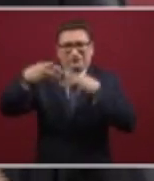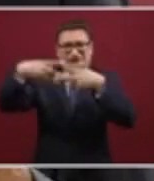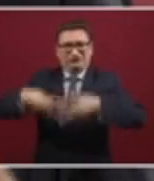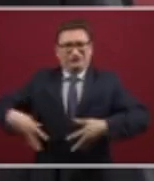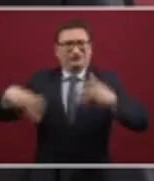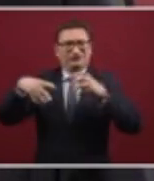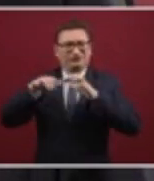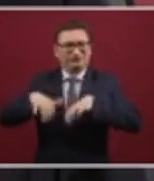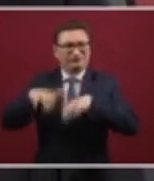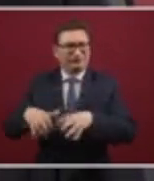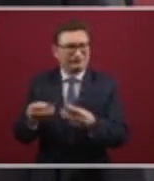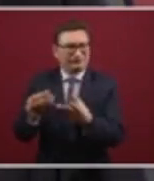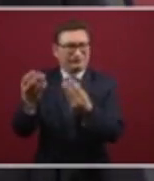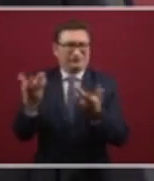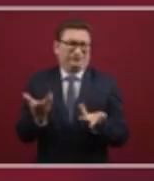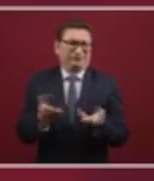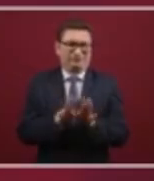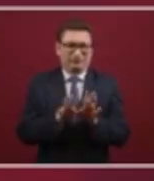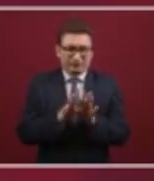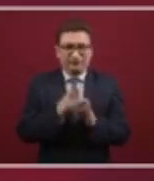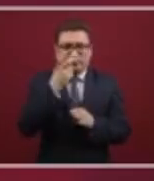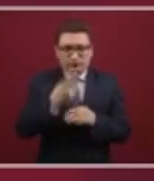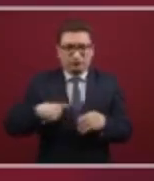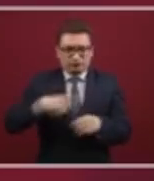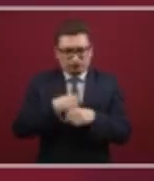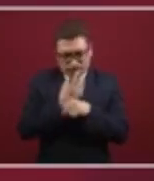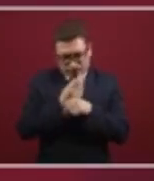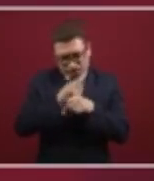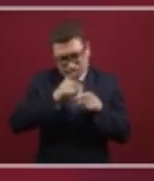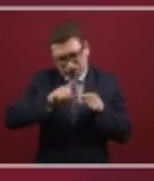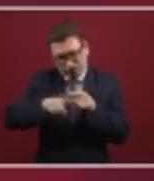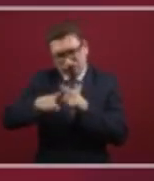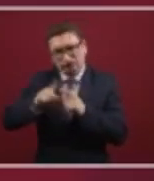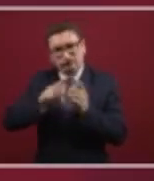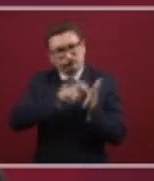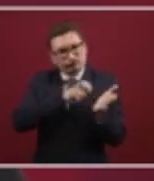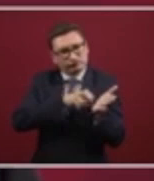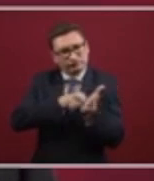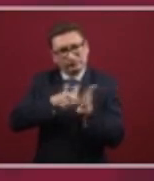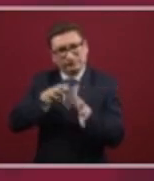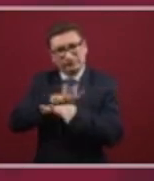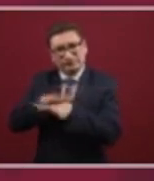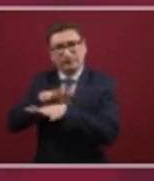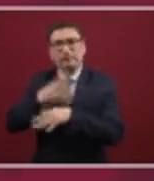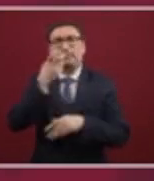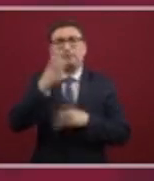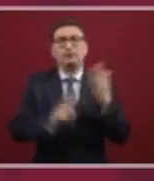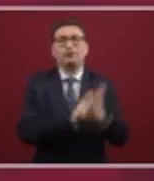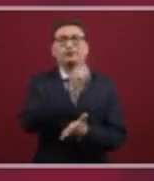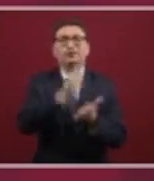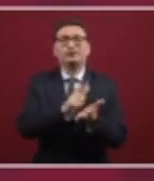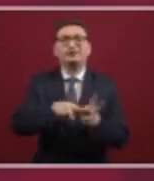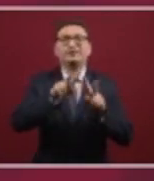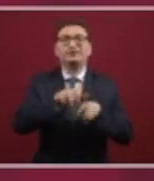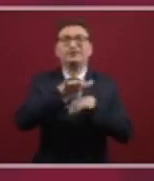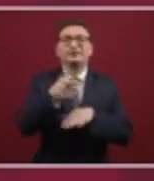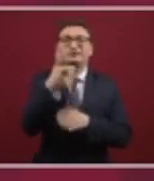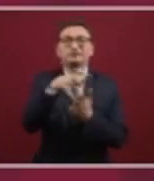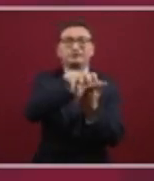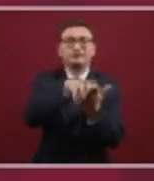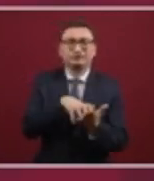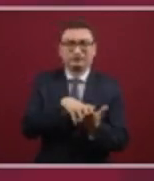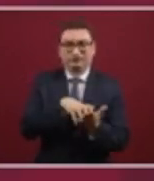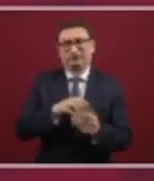Entonces, estamos haciendo un ajuste en este sentido. Por eso, la ley de austeridad